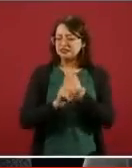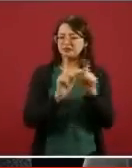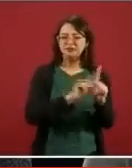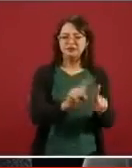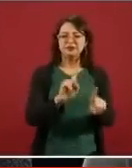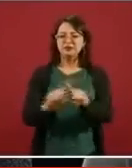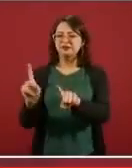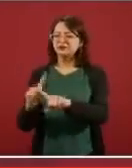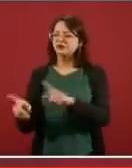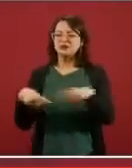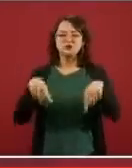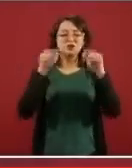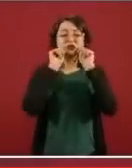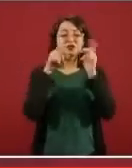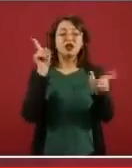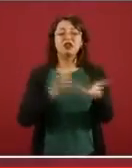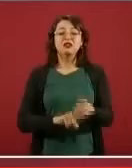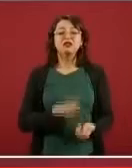veneno